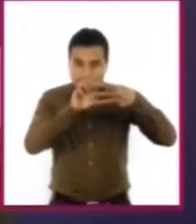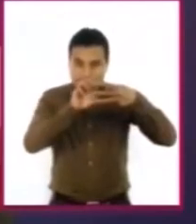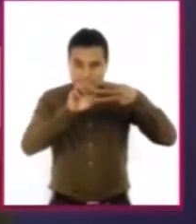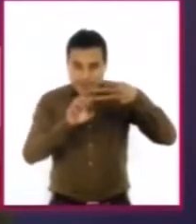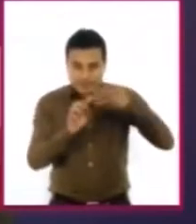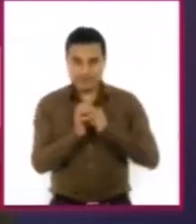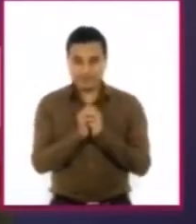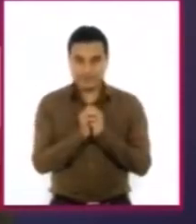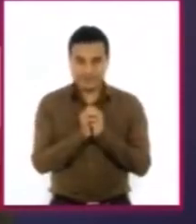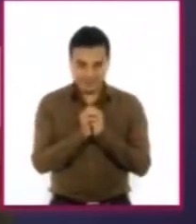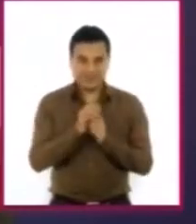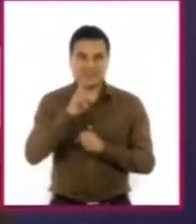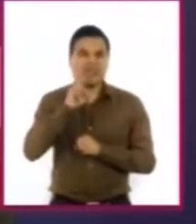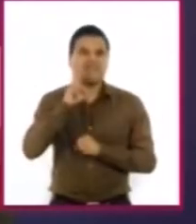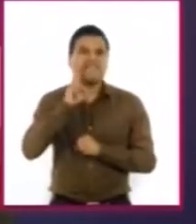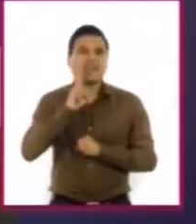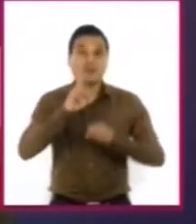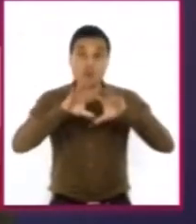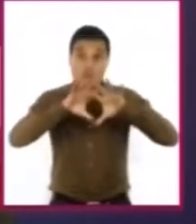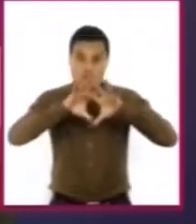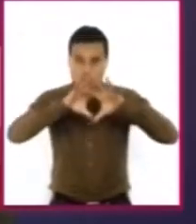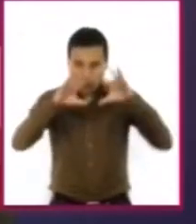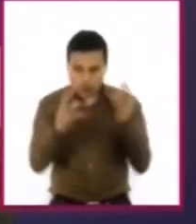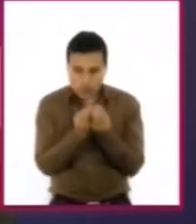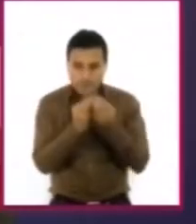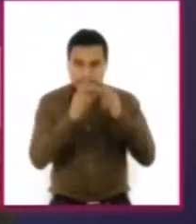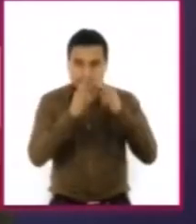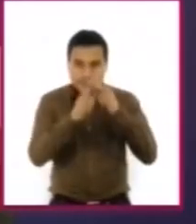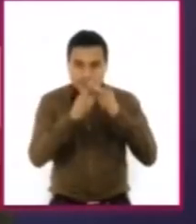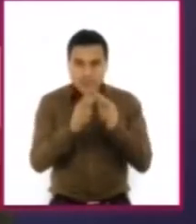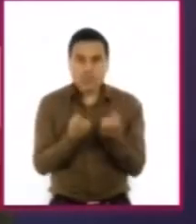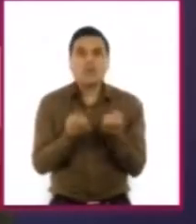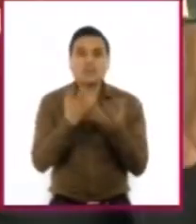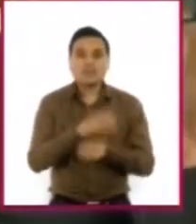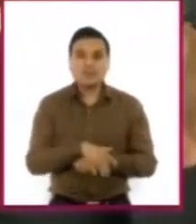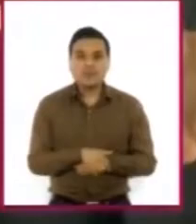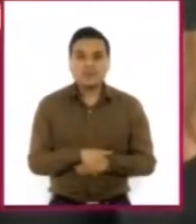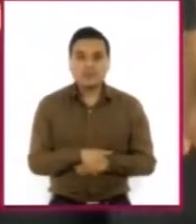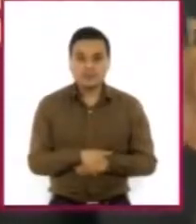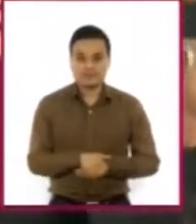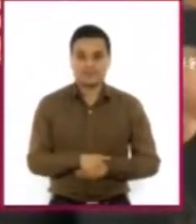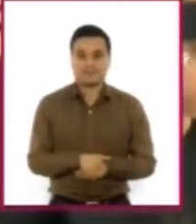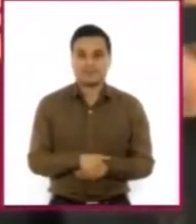finalmente sumamos los valores para obtener el resultado.